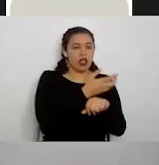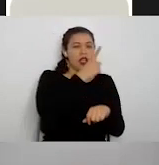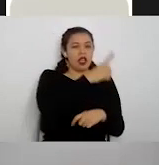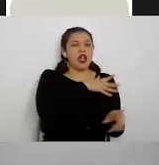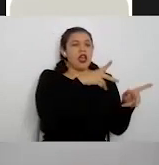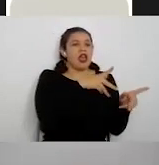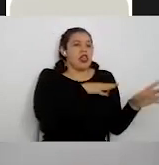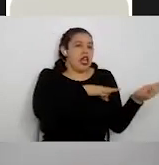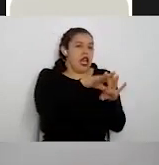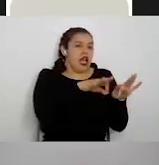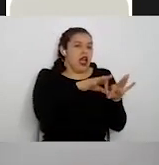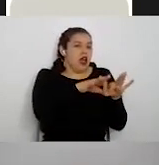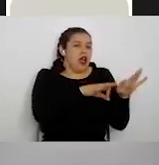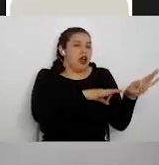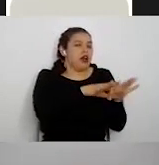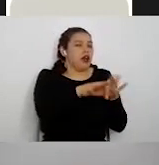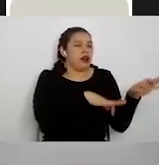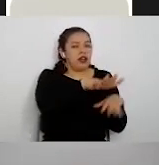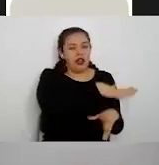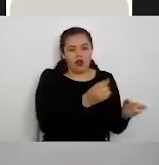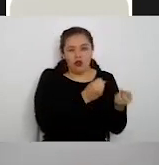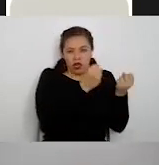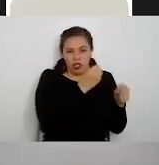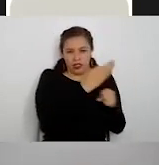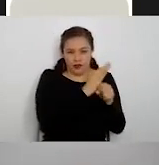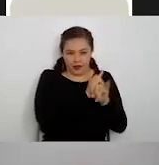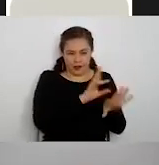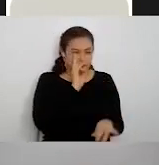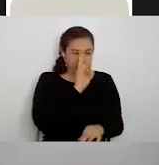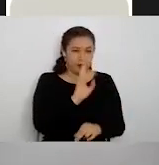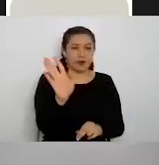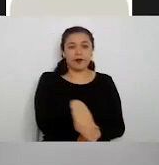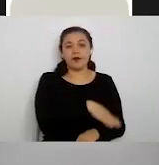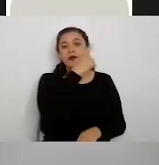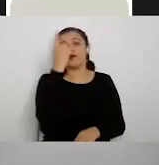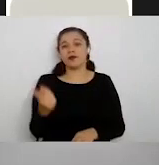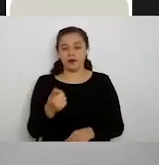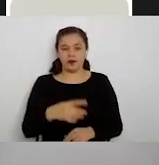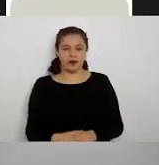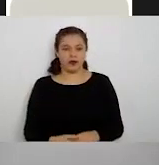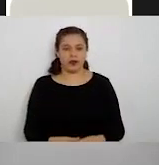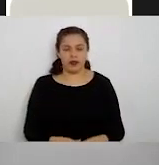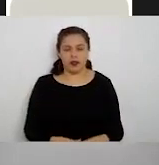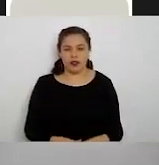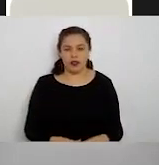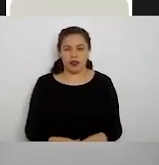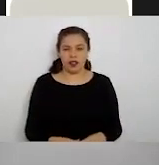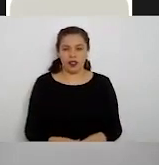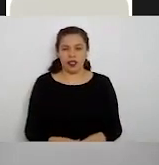fuerte. Ahorita vamos a ver algunos datitos. Y la otra es que la posibilidad de que la guerra